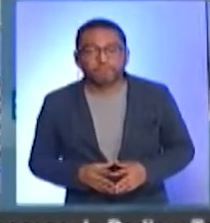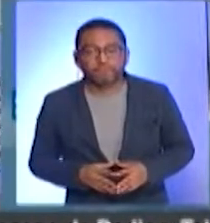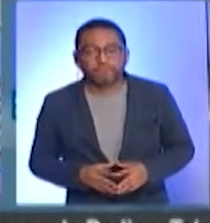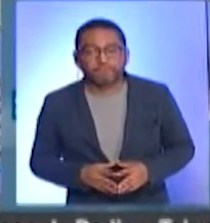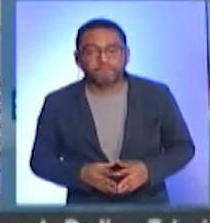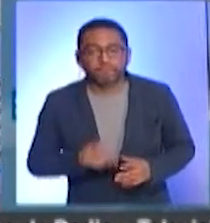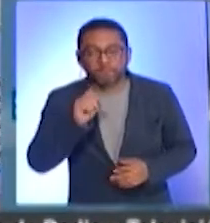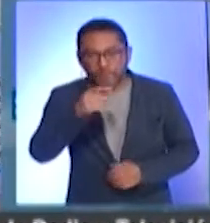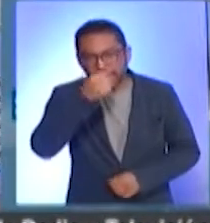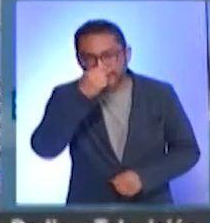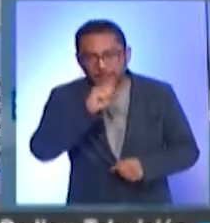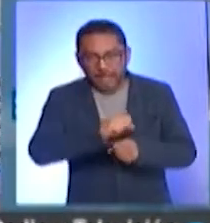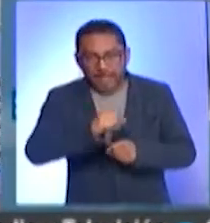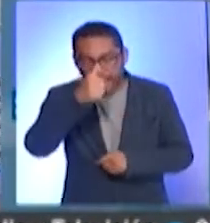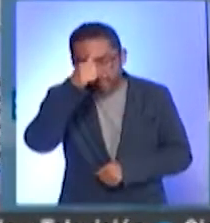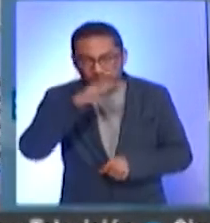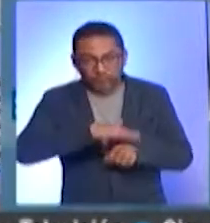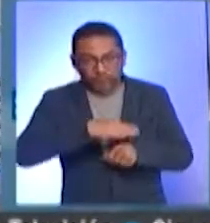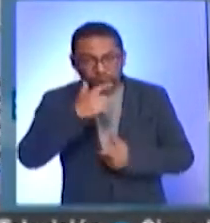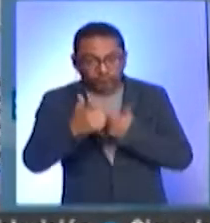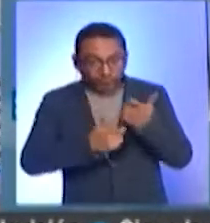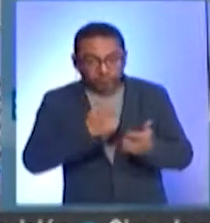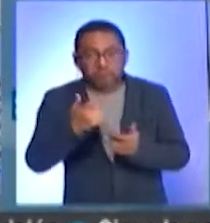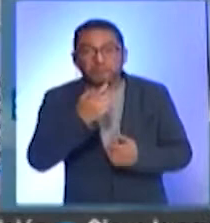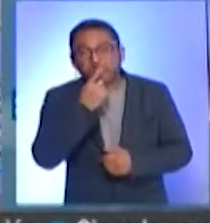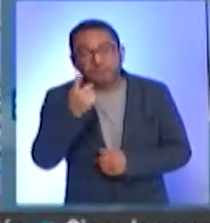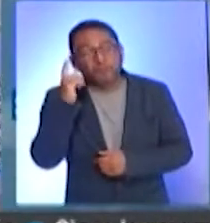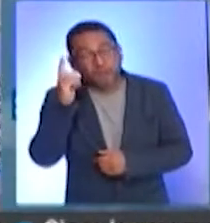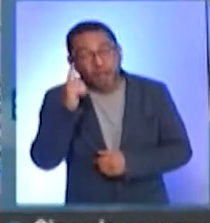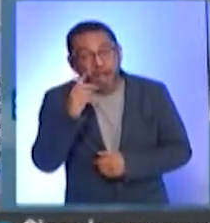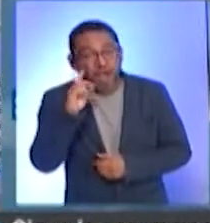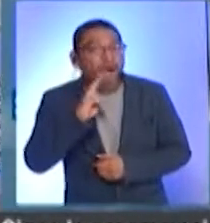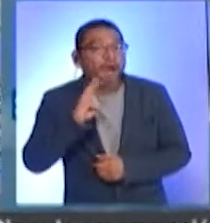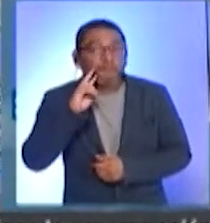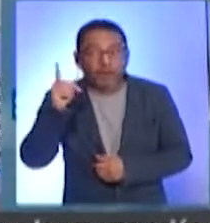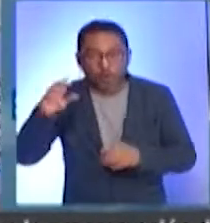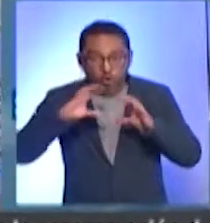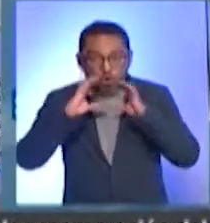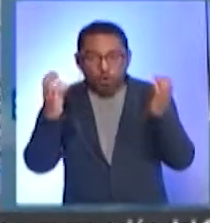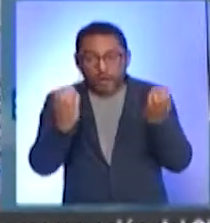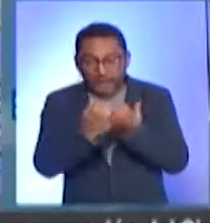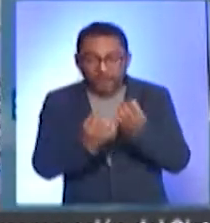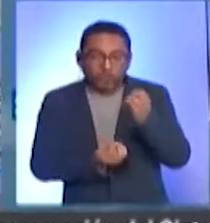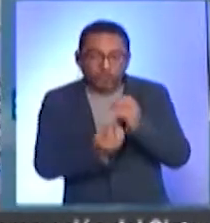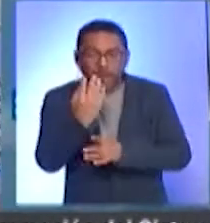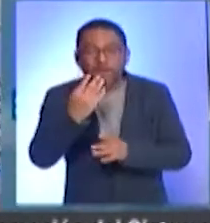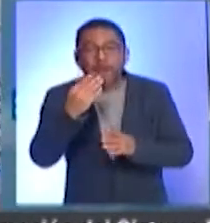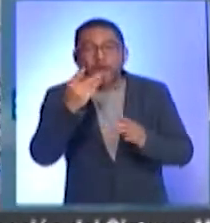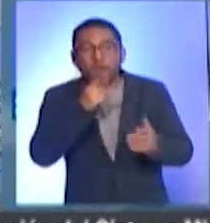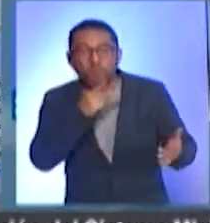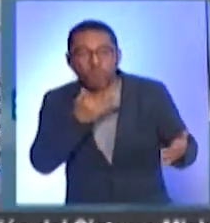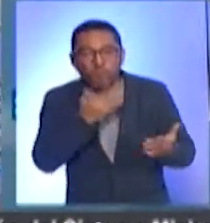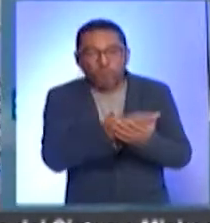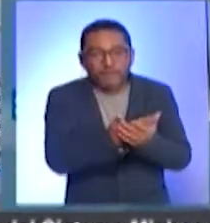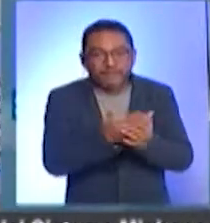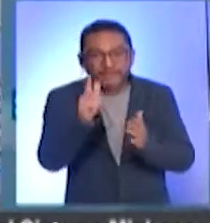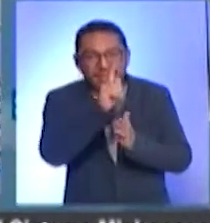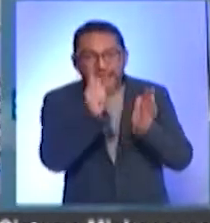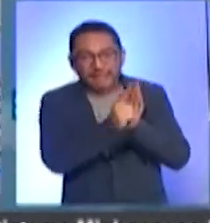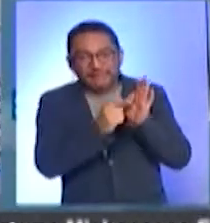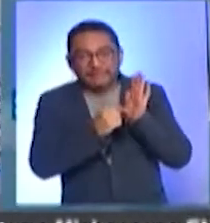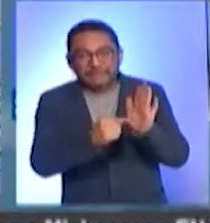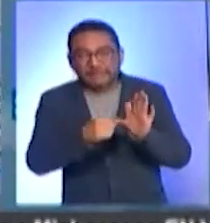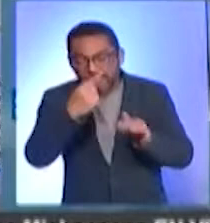secretario de finanzas carlos maldonado espera que el congreso del estado apruebe la iniciativa para vender los bienes improductivos